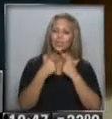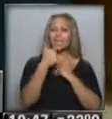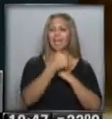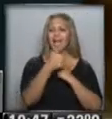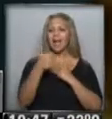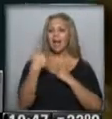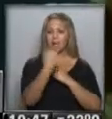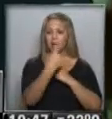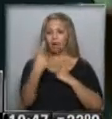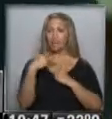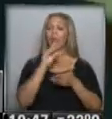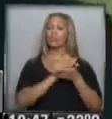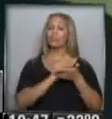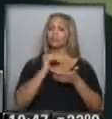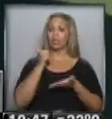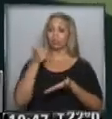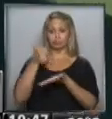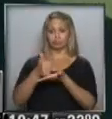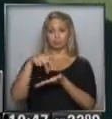a hablar los diputados en términos individuales.